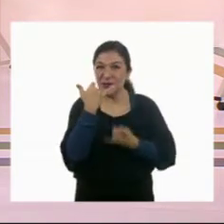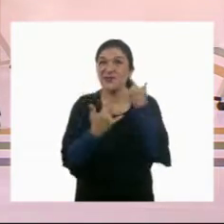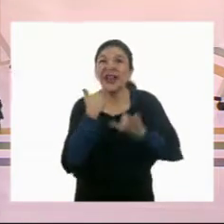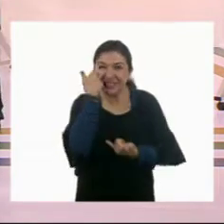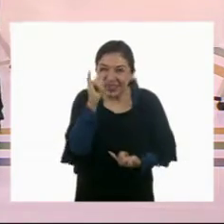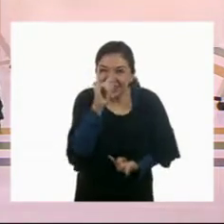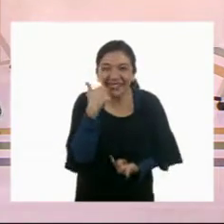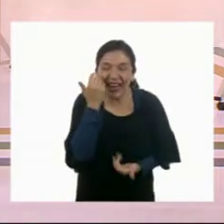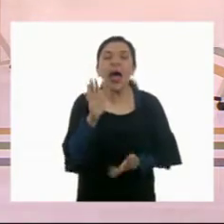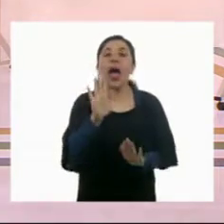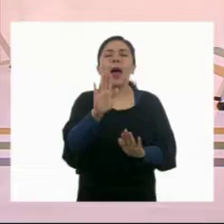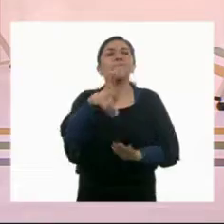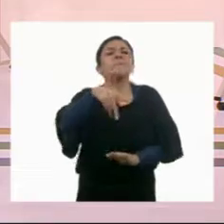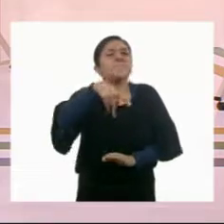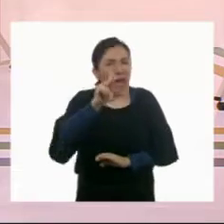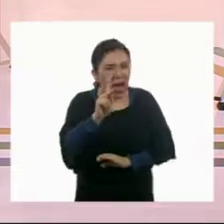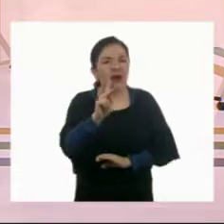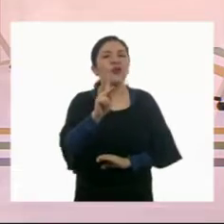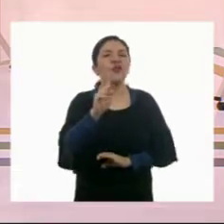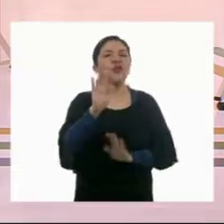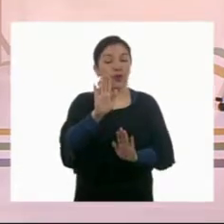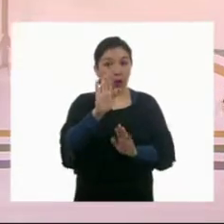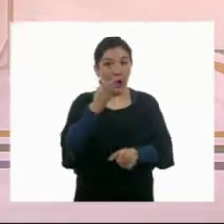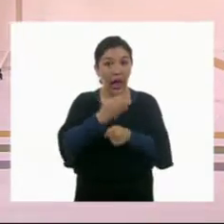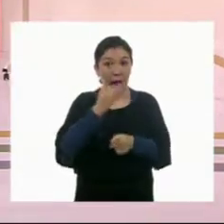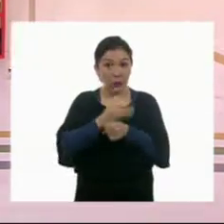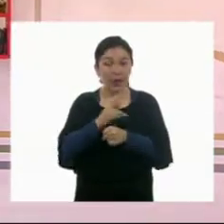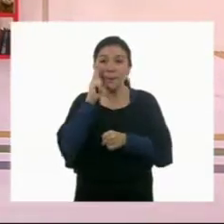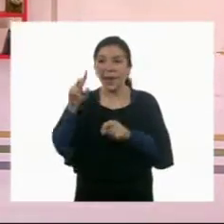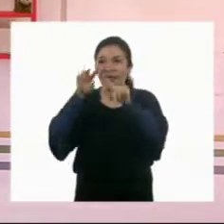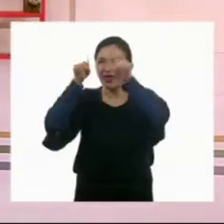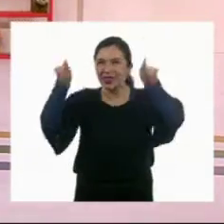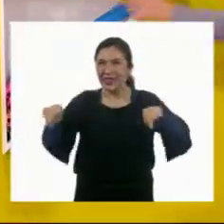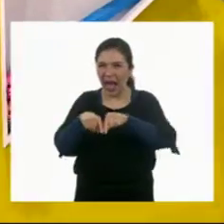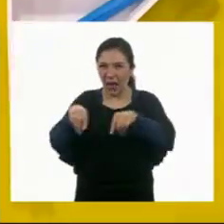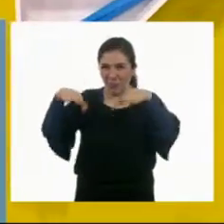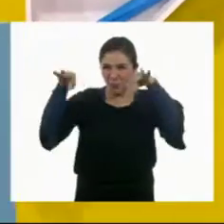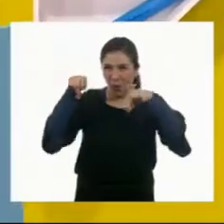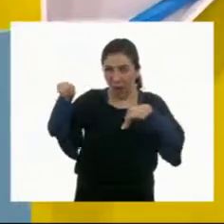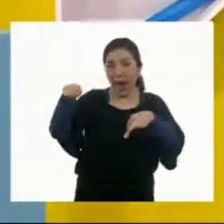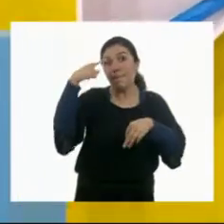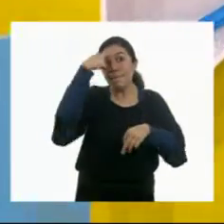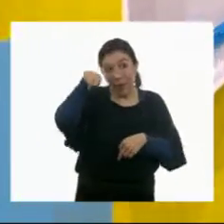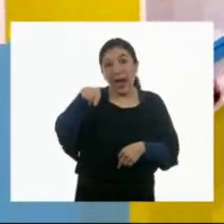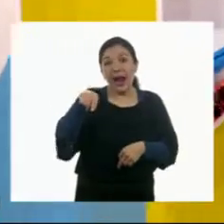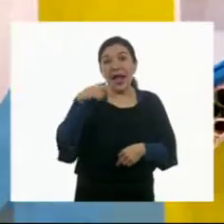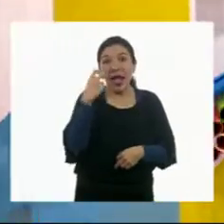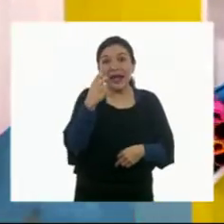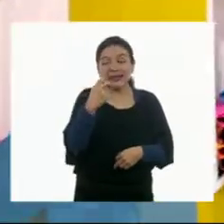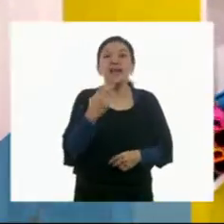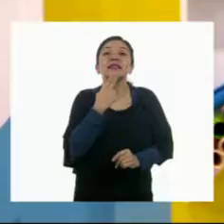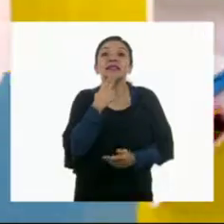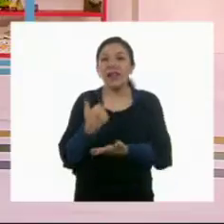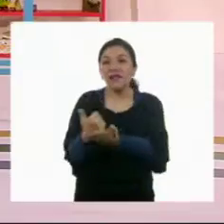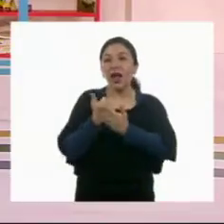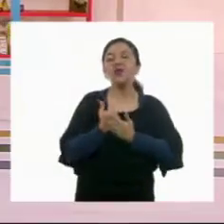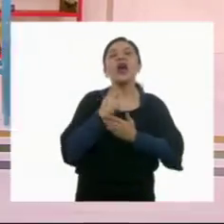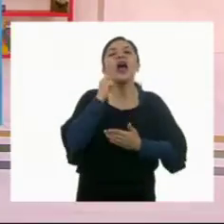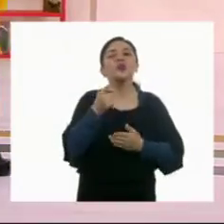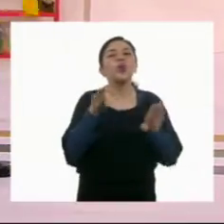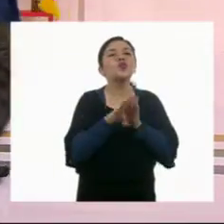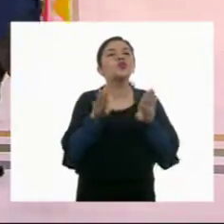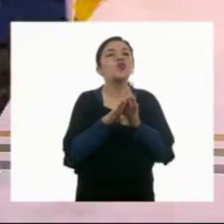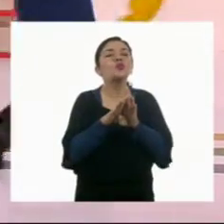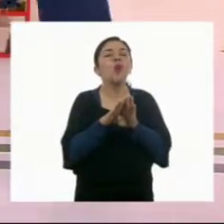Vamos a jugar. Listo. Vamos a jugar. Ah, pero ¿por qué no lo tomamos aquí estos trapitos para que justamente nos sirvan como